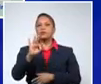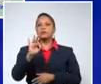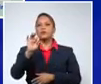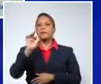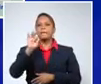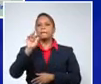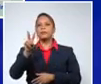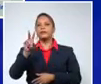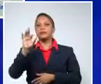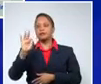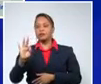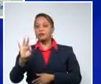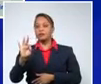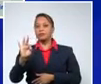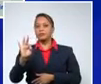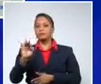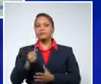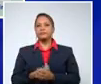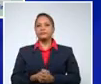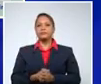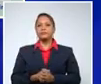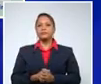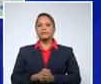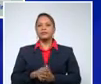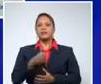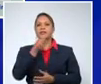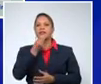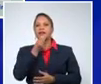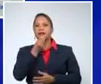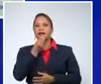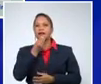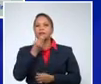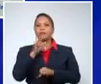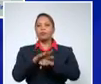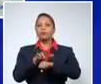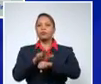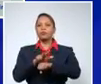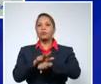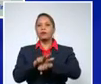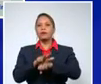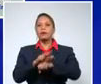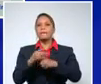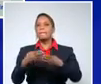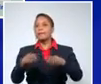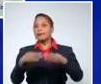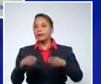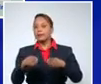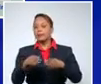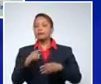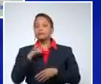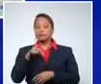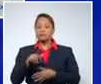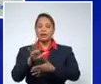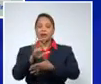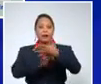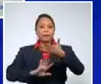88.828, Israel, Portugal, Panamá de nuestra región con